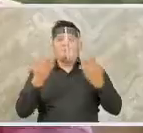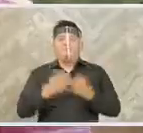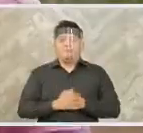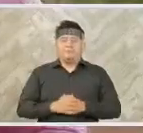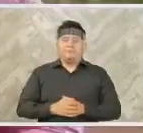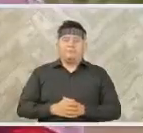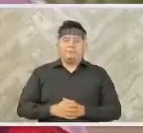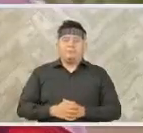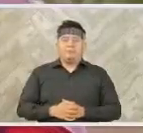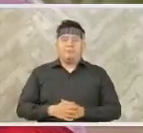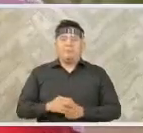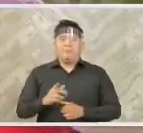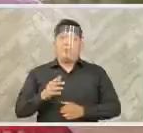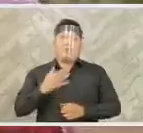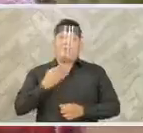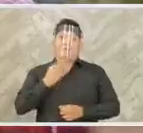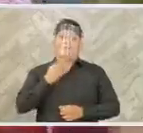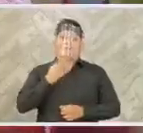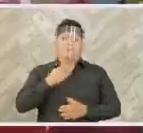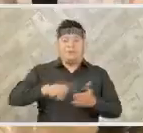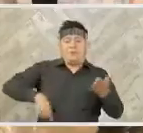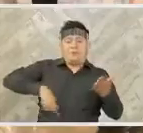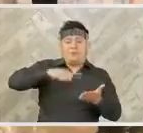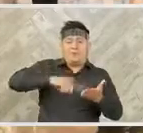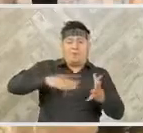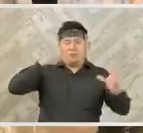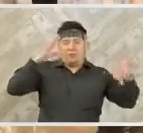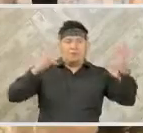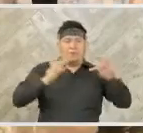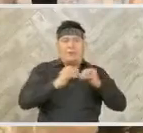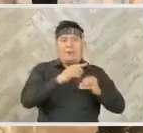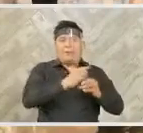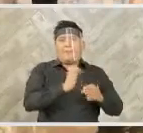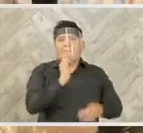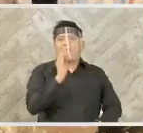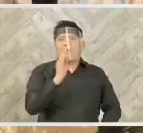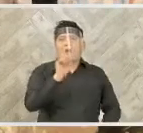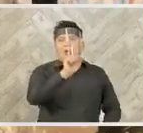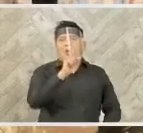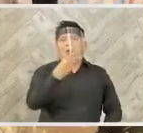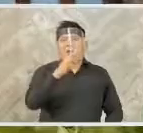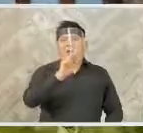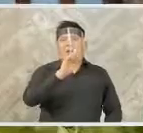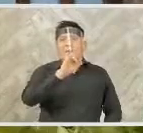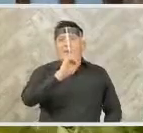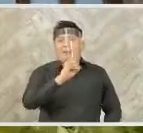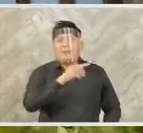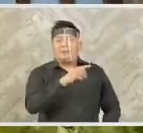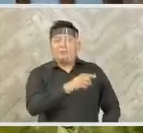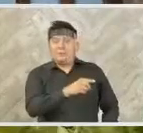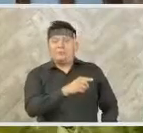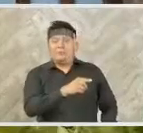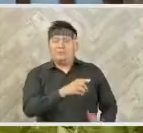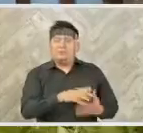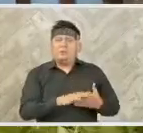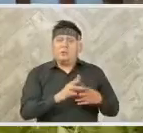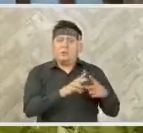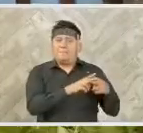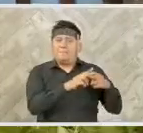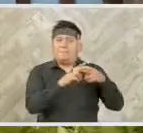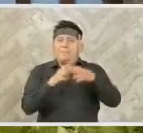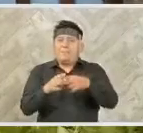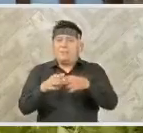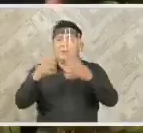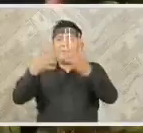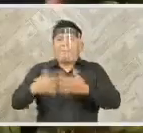necesidad de tener líneas de crédito blanda. Firmamos un convenio con el Banco Agrario en el reciente diciembre para apalancar